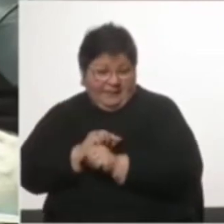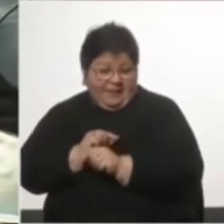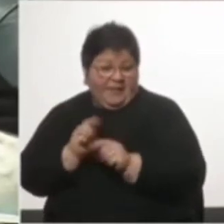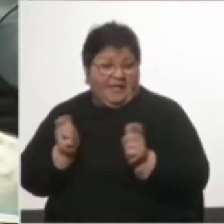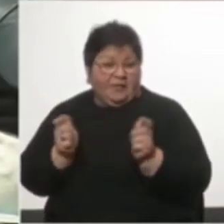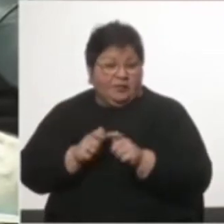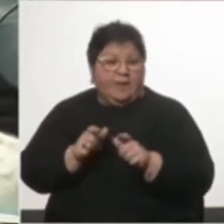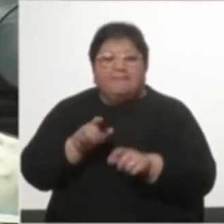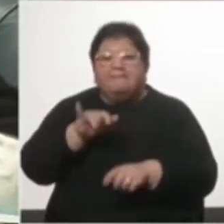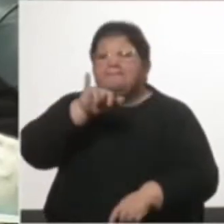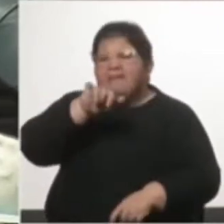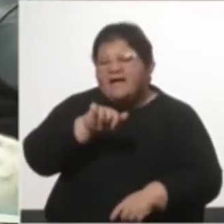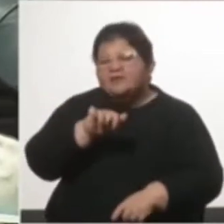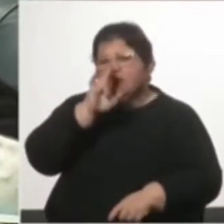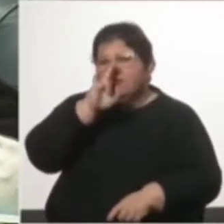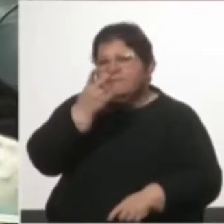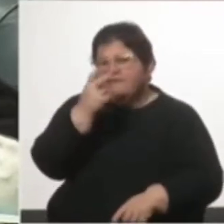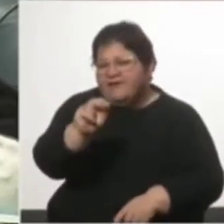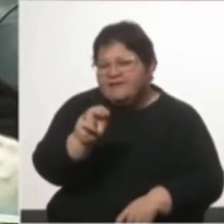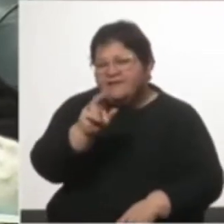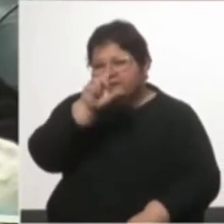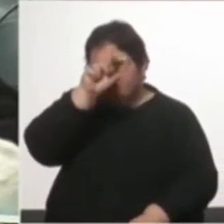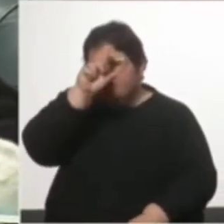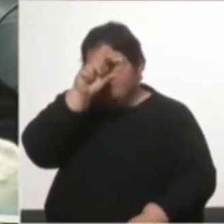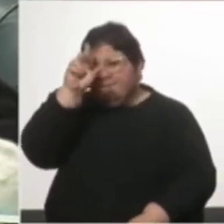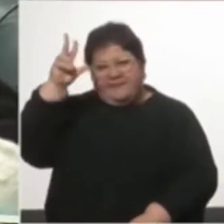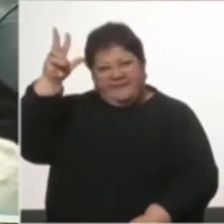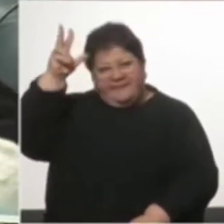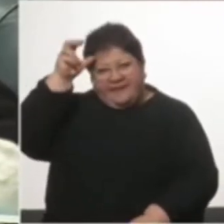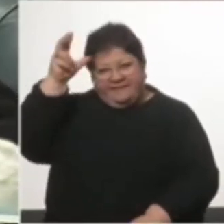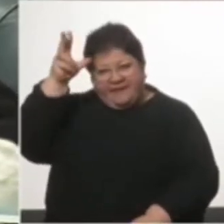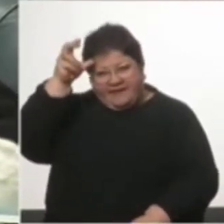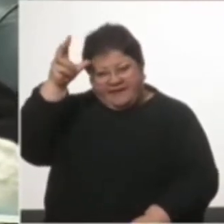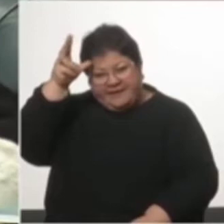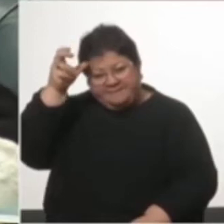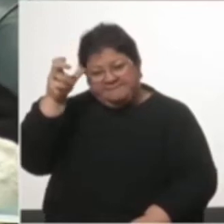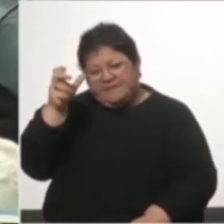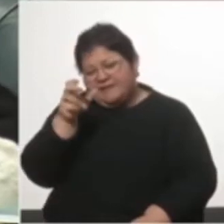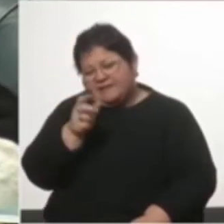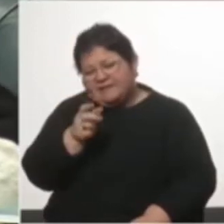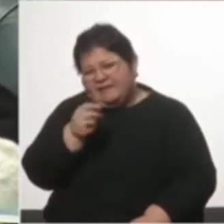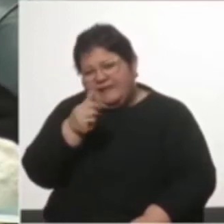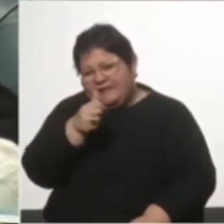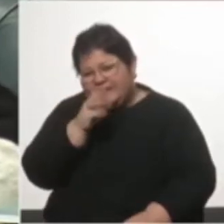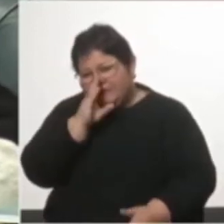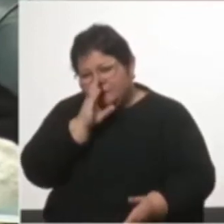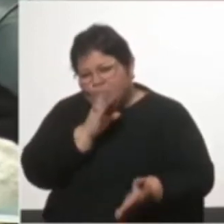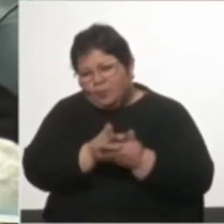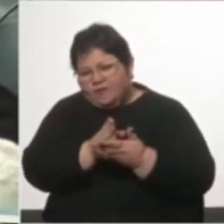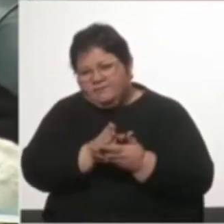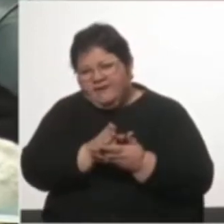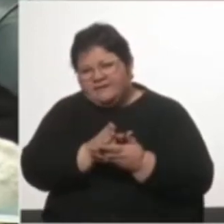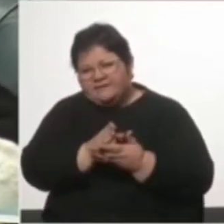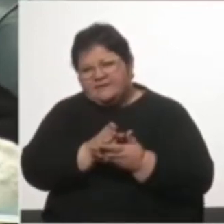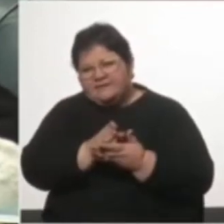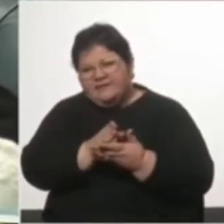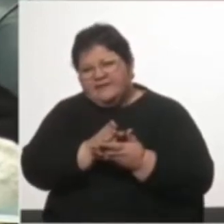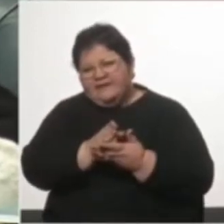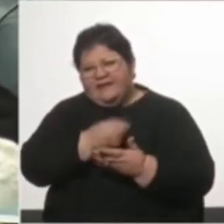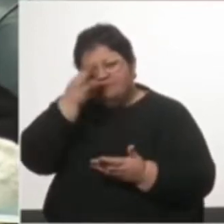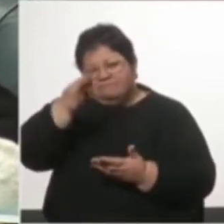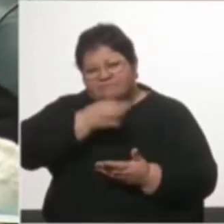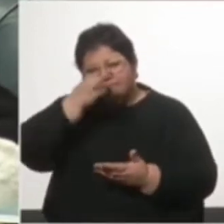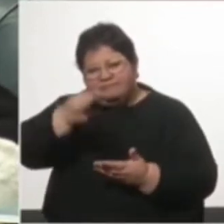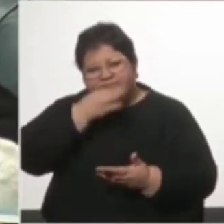mismo año, el doctor Tabaré Vázquez, en sin duda, una de sus últimas acciones políticas, presentó al gobierno